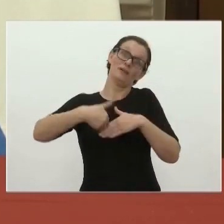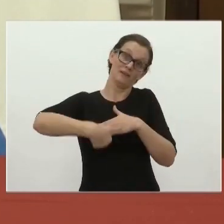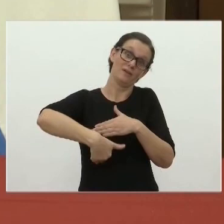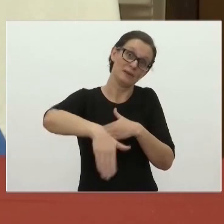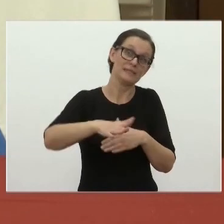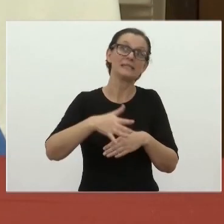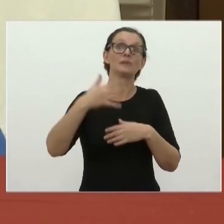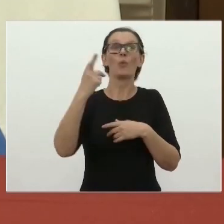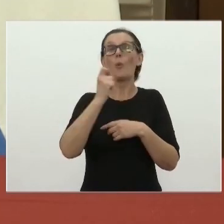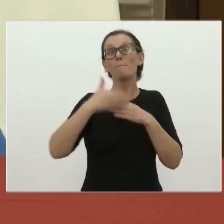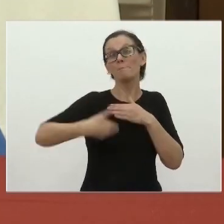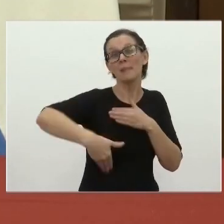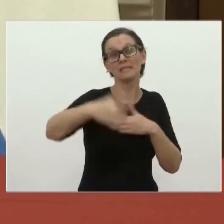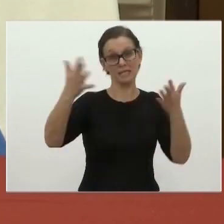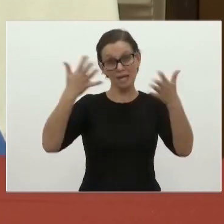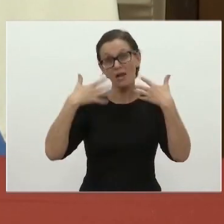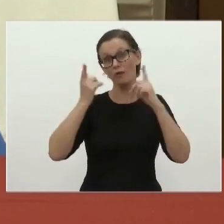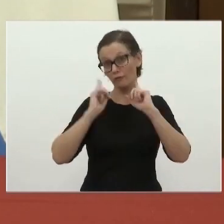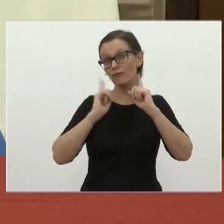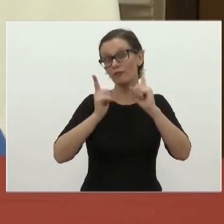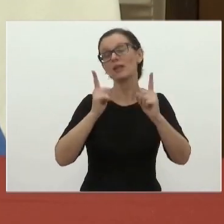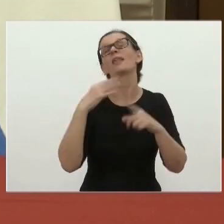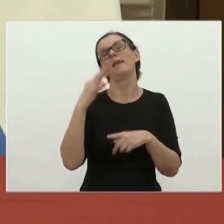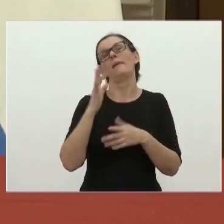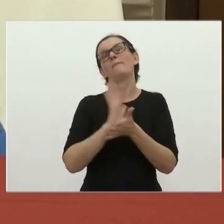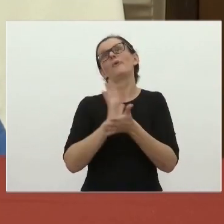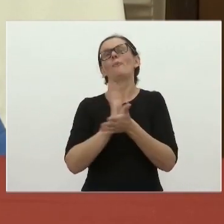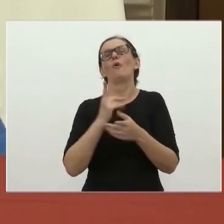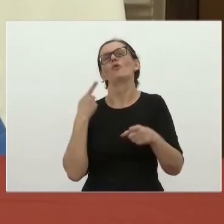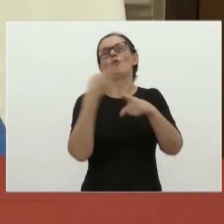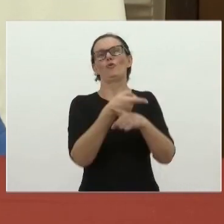mes más de calor, y tenemos que también luchar contra el dengue, no solamente contra el coronavirus.